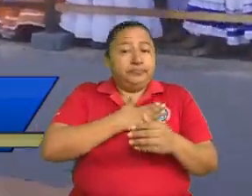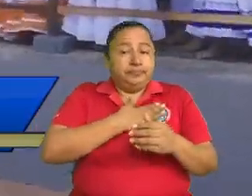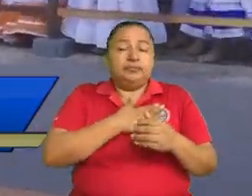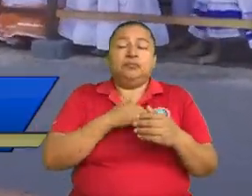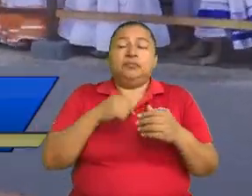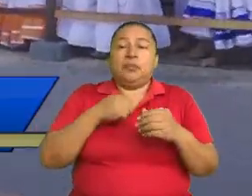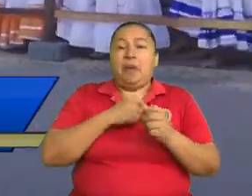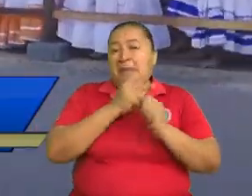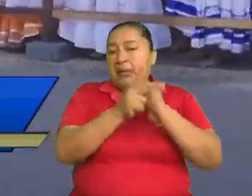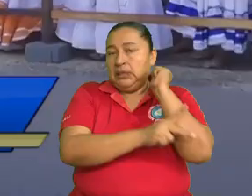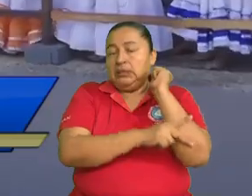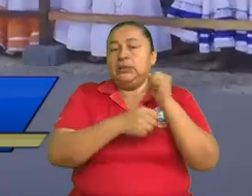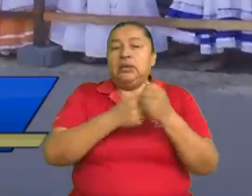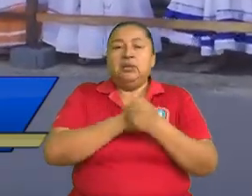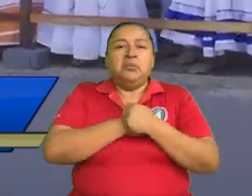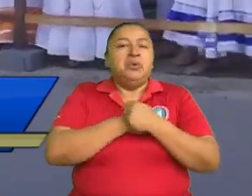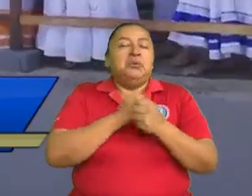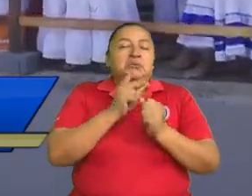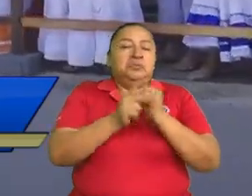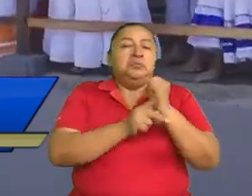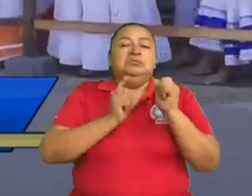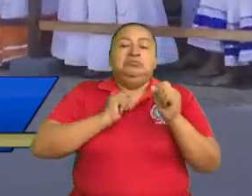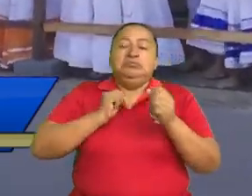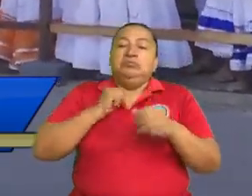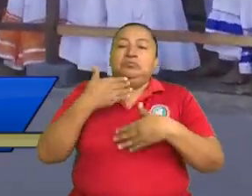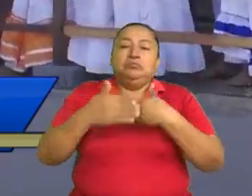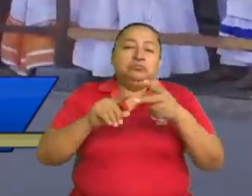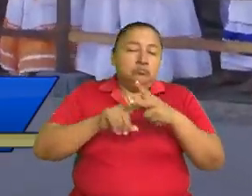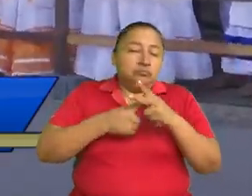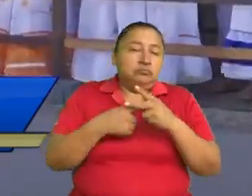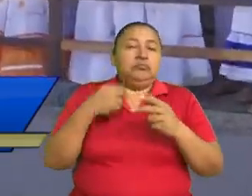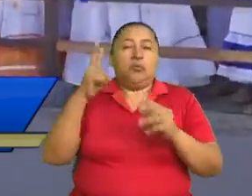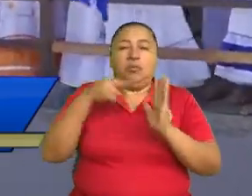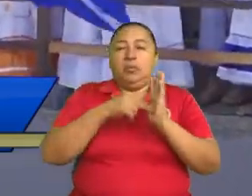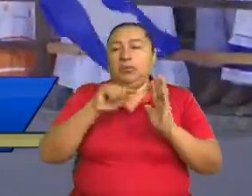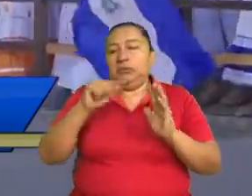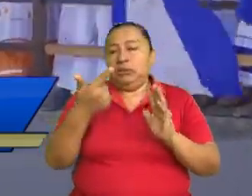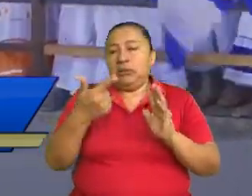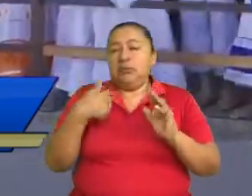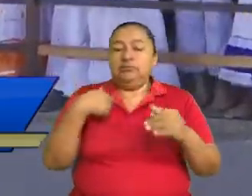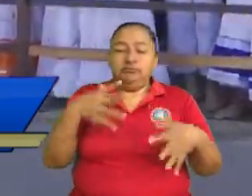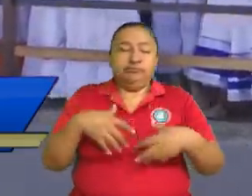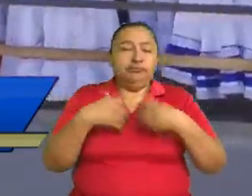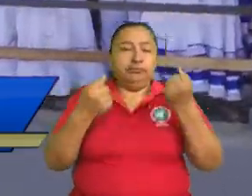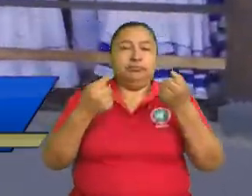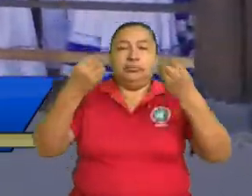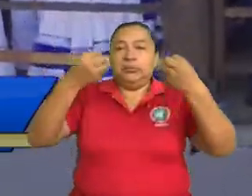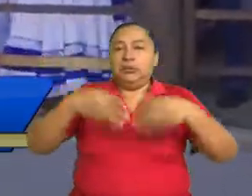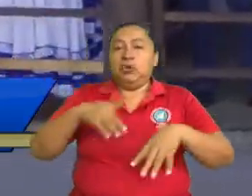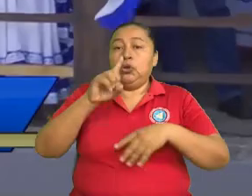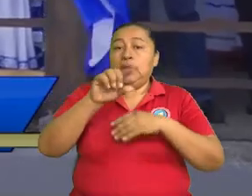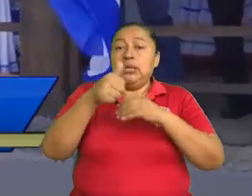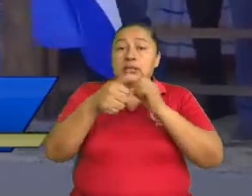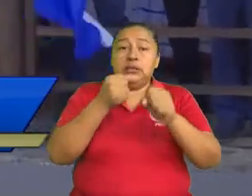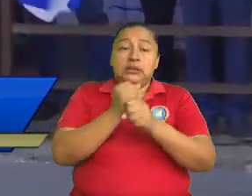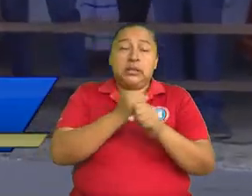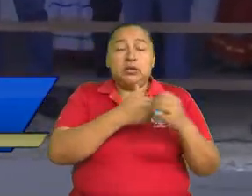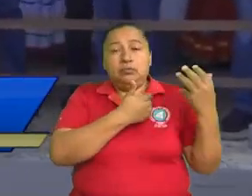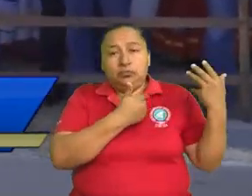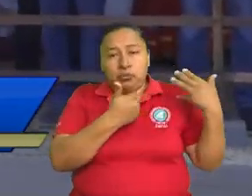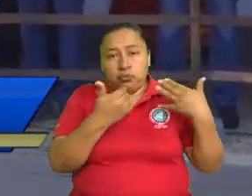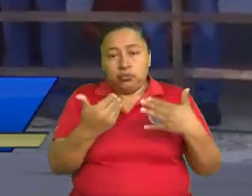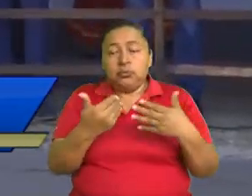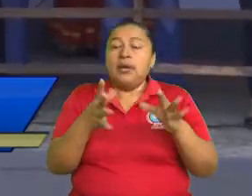nosotros hemos venido trabajando desde el año 2007, rescatando todo lo perdido en 16 años, ¿no? Okay, claro. Rescatando eso. Y